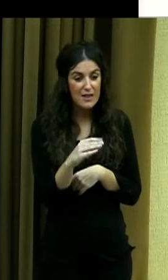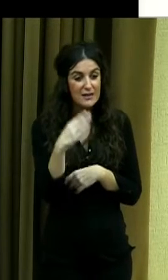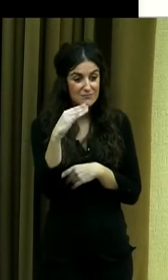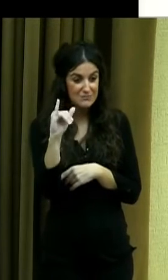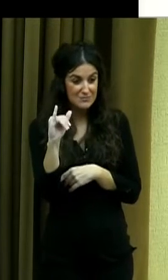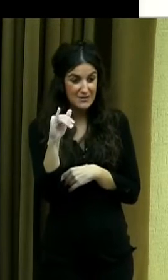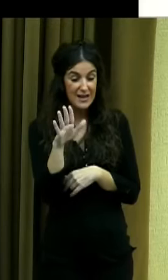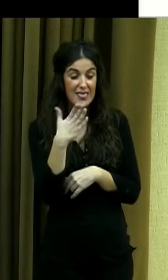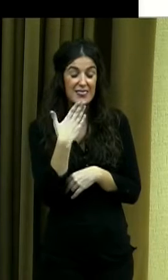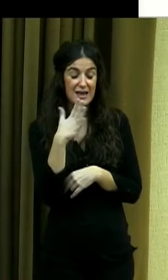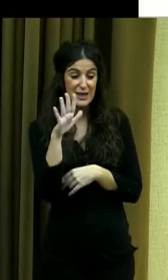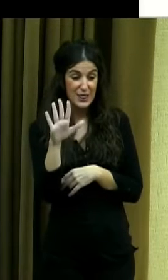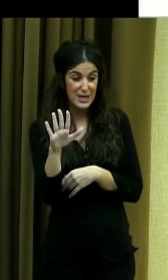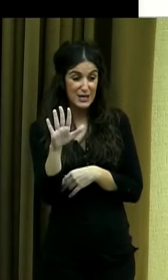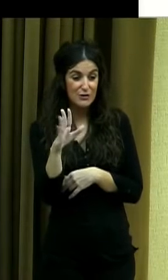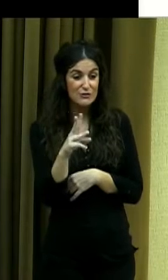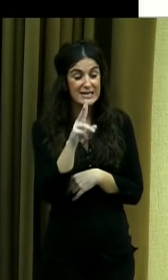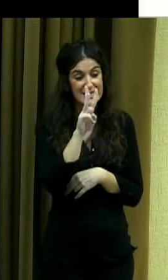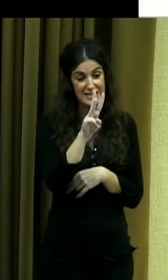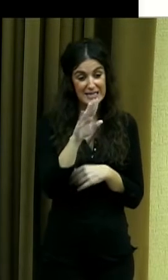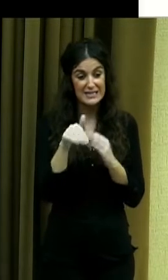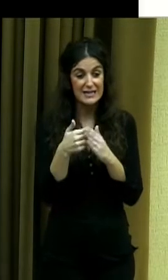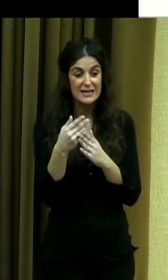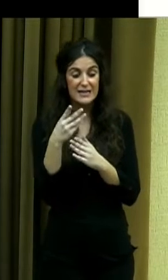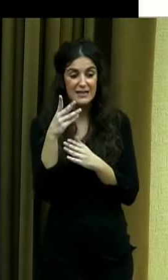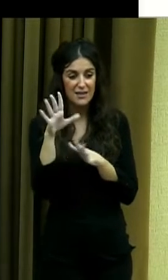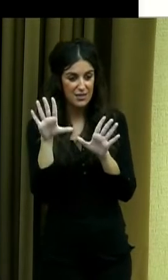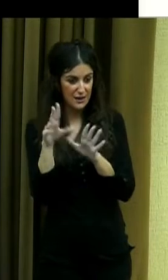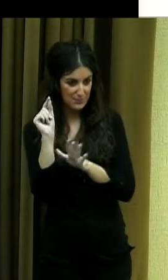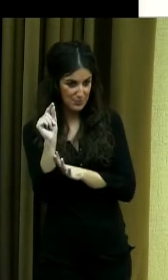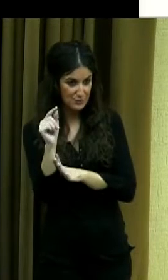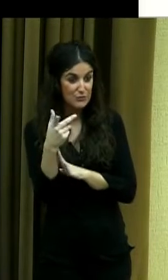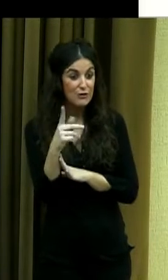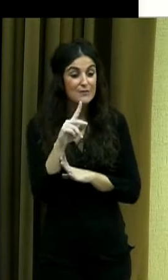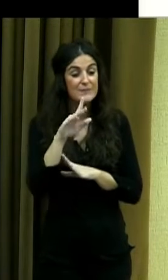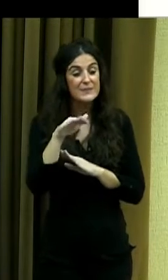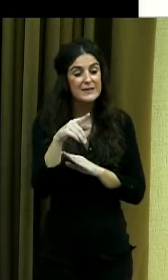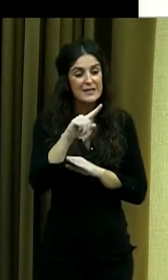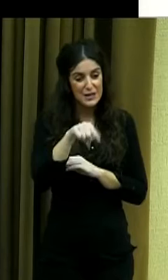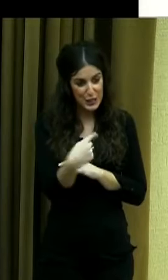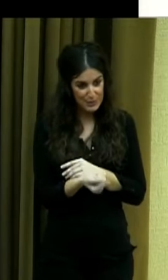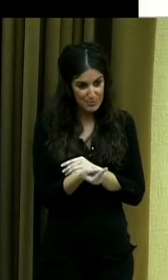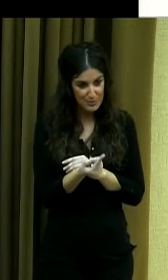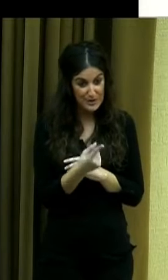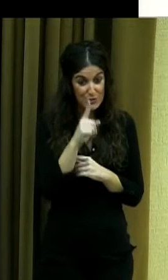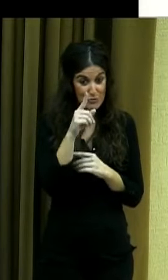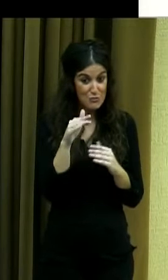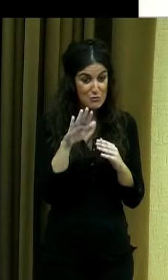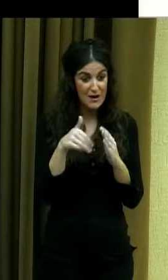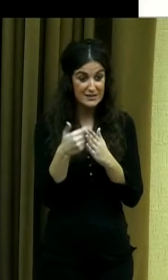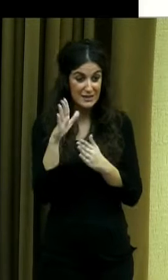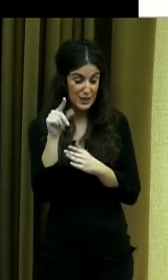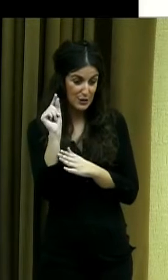5 años entre 3 y 10 puntos. Y el bajo peso al nacer igualmente puede predecir una disminución entre 1 y 5